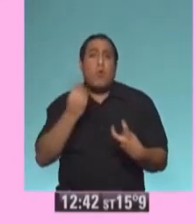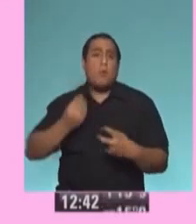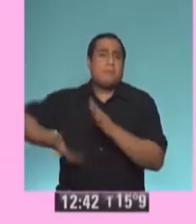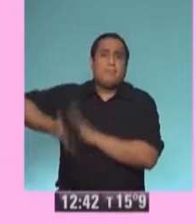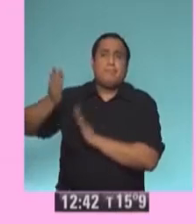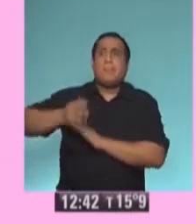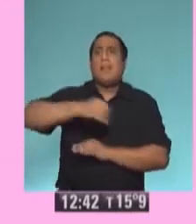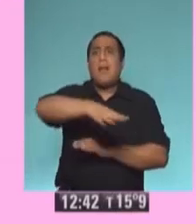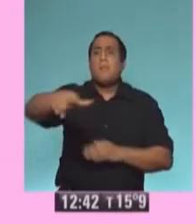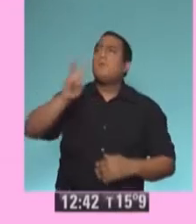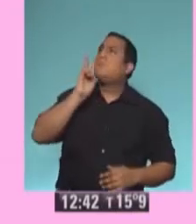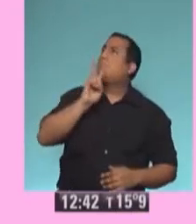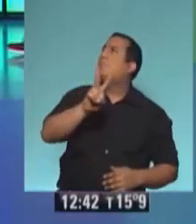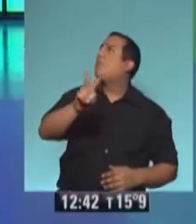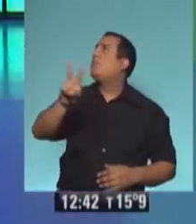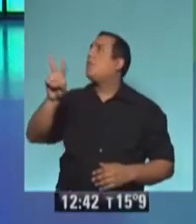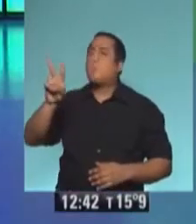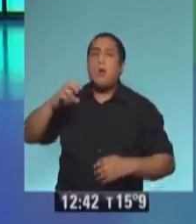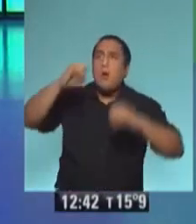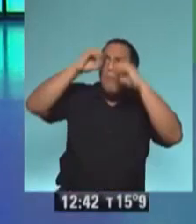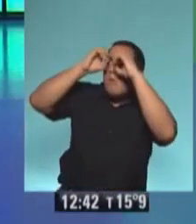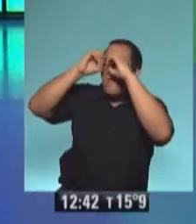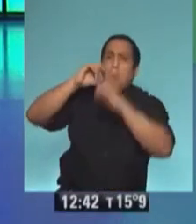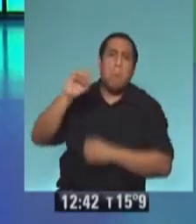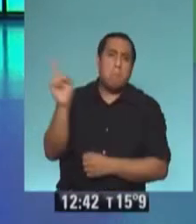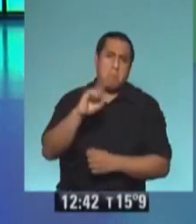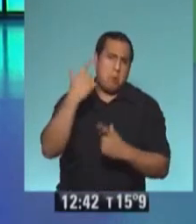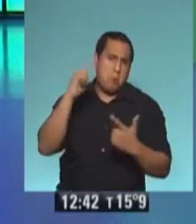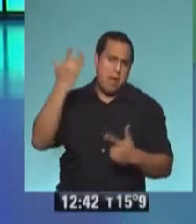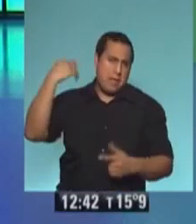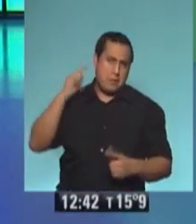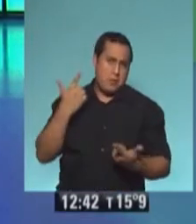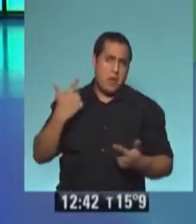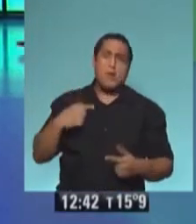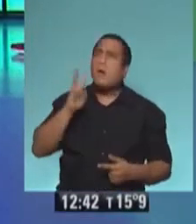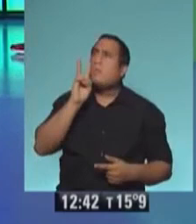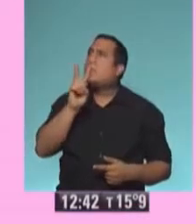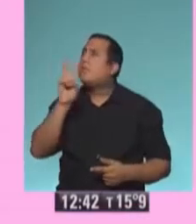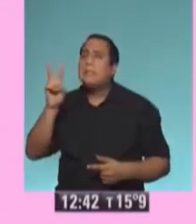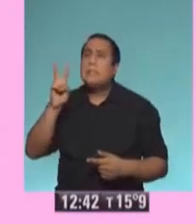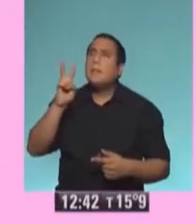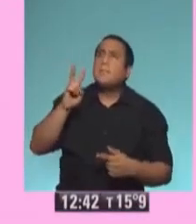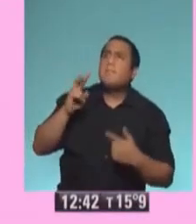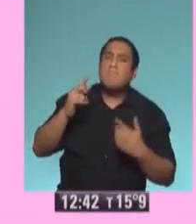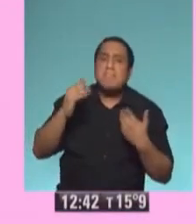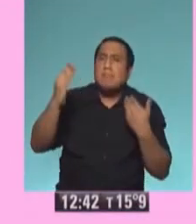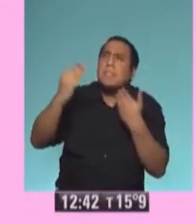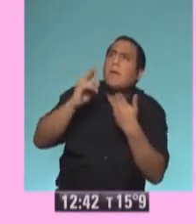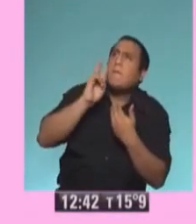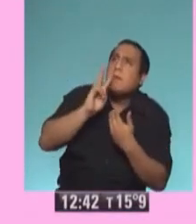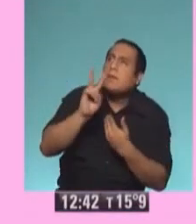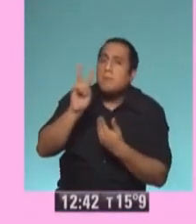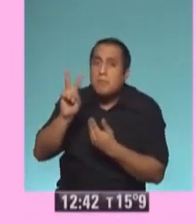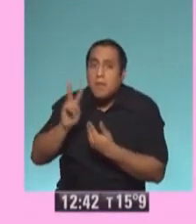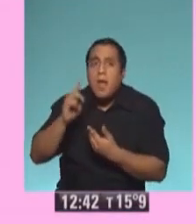Salían al campo a observar los pájaros. No tenían binoculares como tenían recién ustedes antes. Claro. Y tenían que acercarse y buscar los métodos para poder